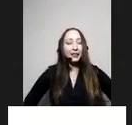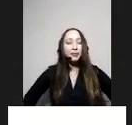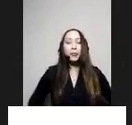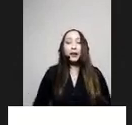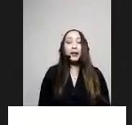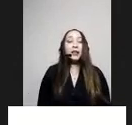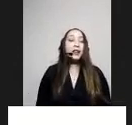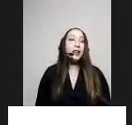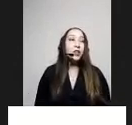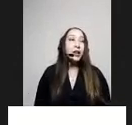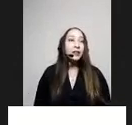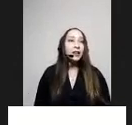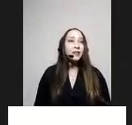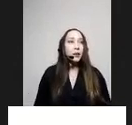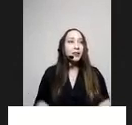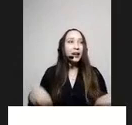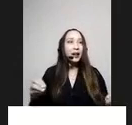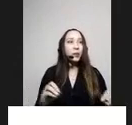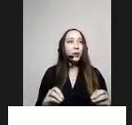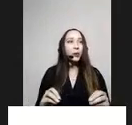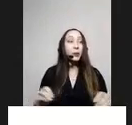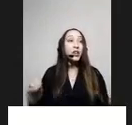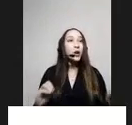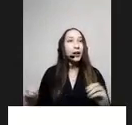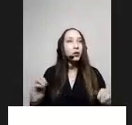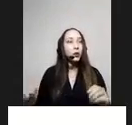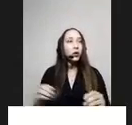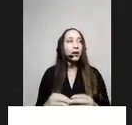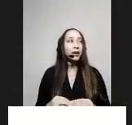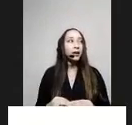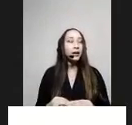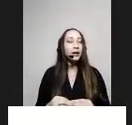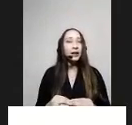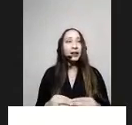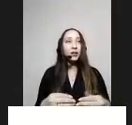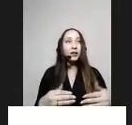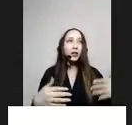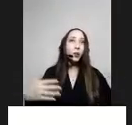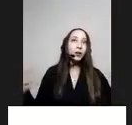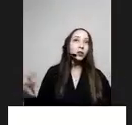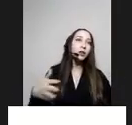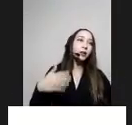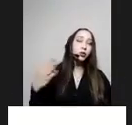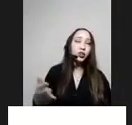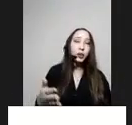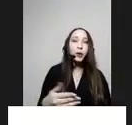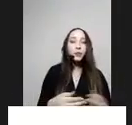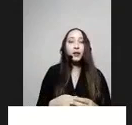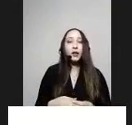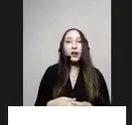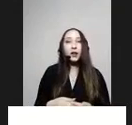empresa y Yolanda fue pasada por varios cargos luego que el cargo que venía ocupando desde mucho